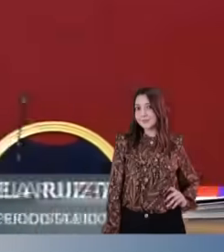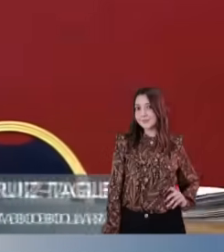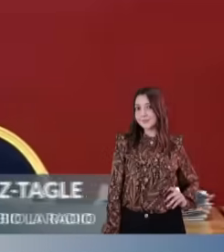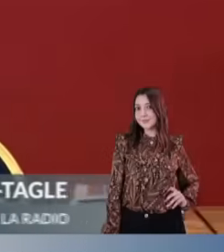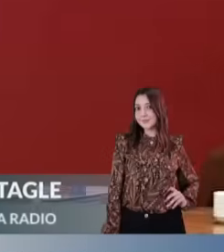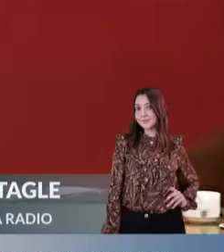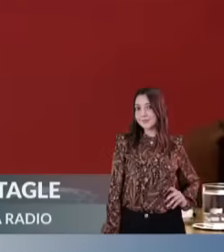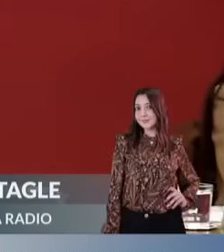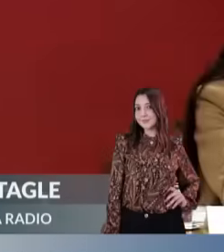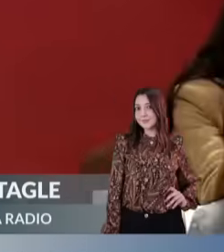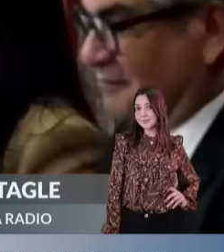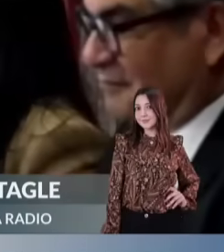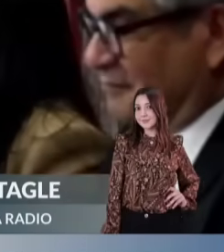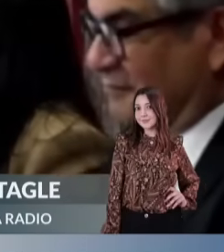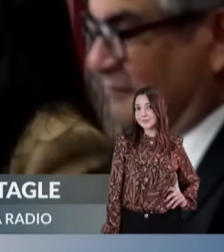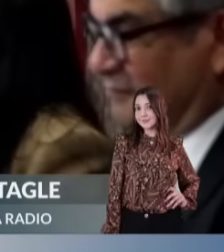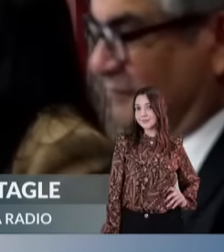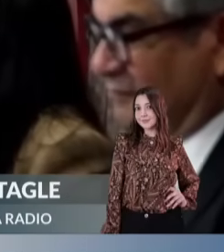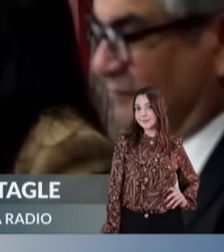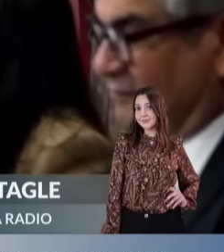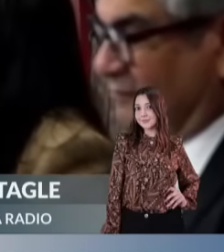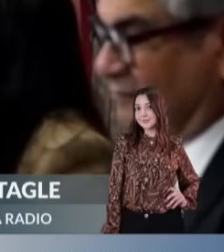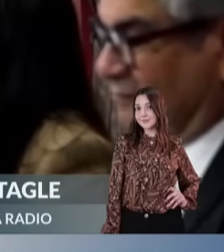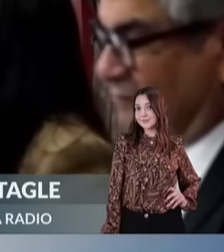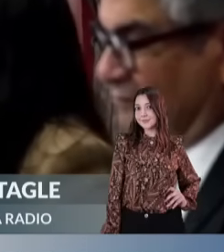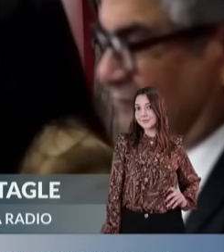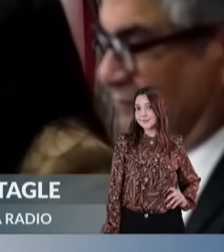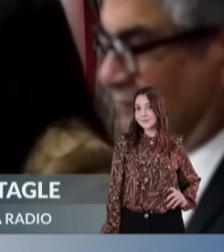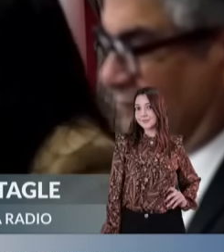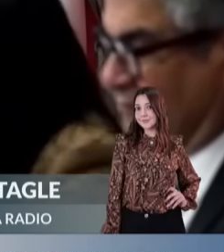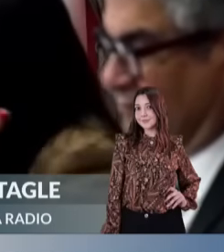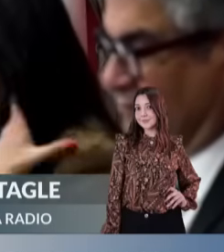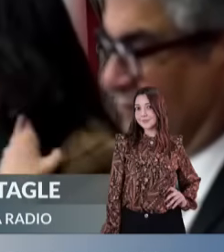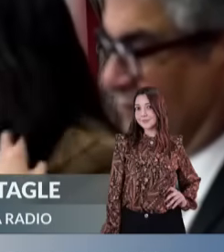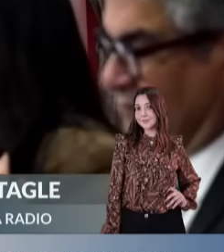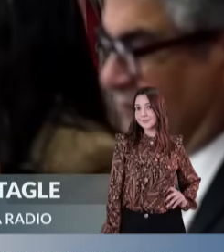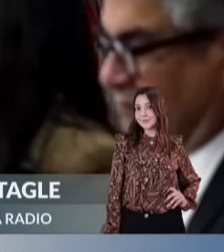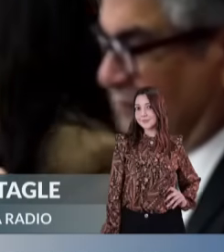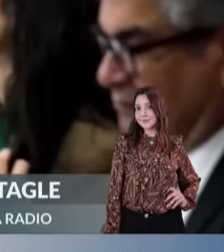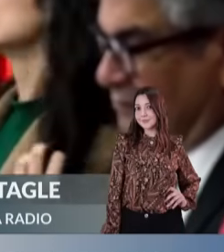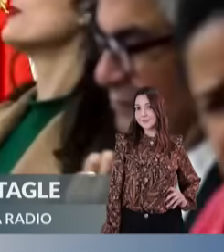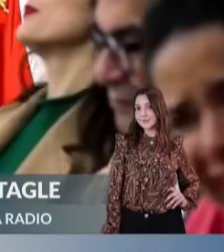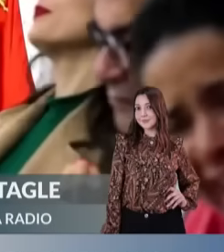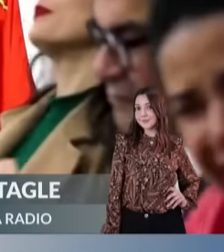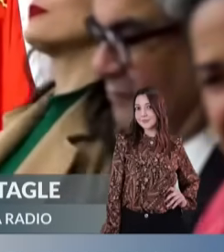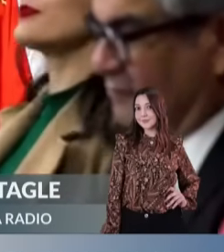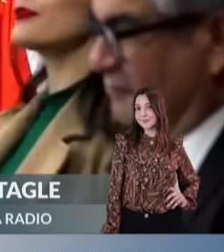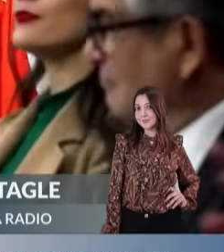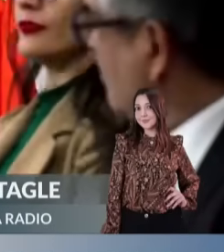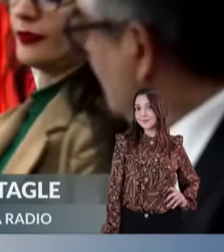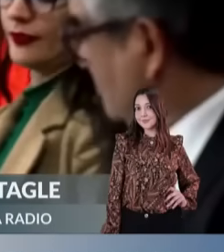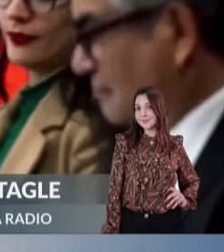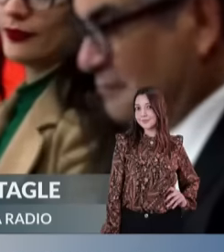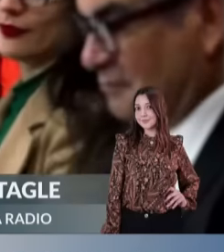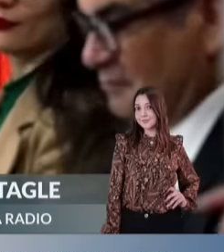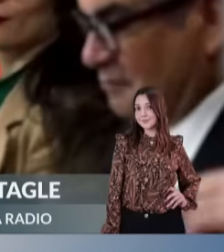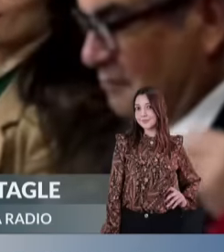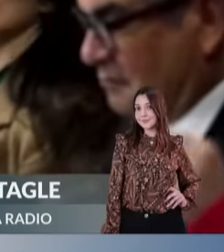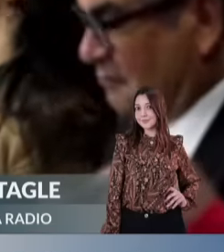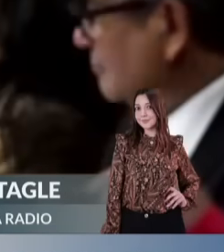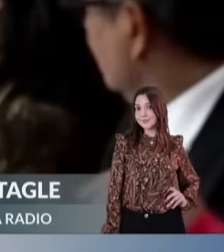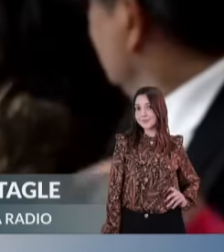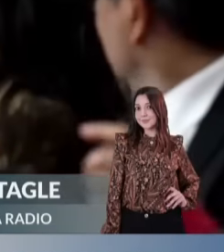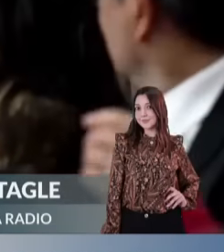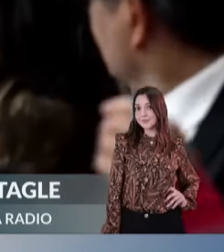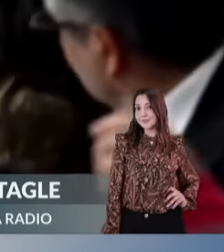hay distintas repercusiones en el mundo político. El día de ayer se reunieron los partidos del oficialismo en la sede de